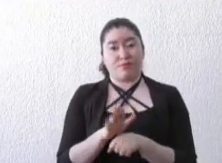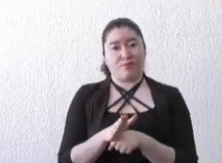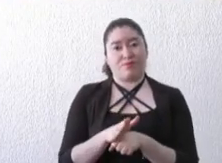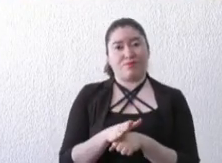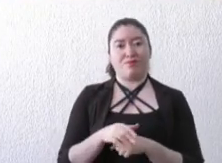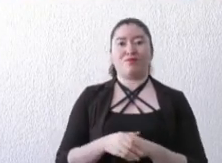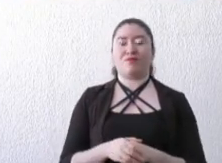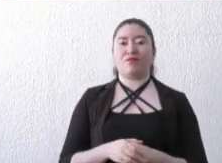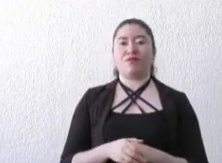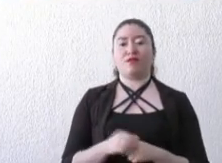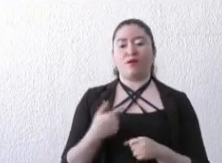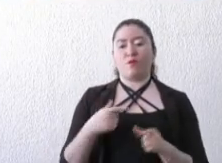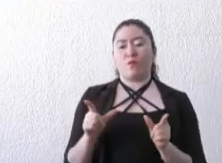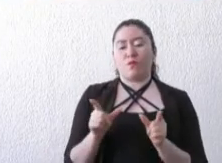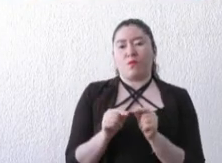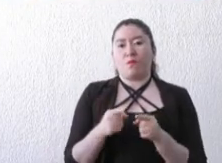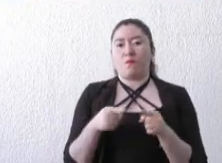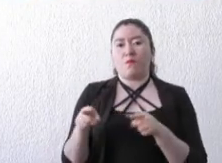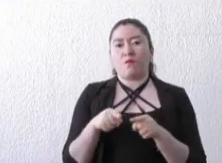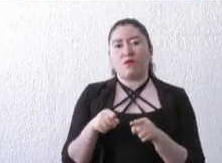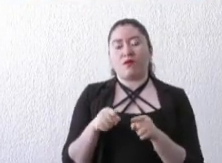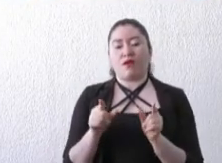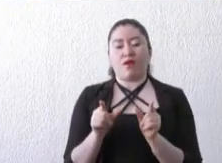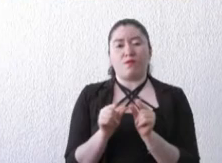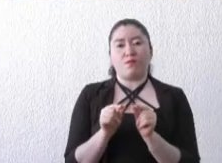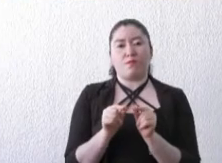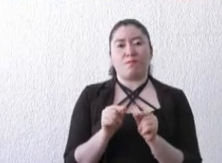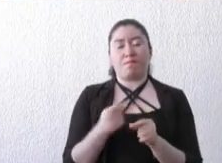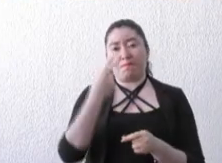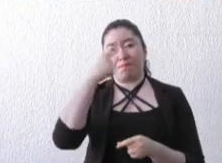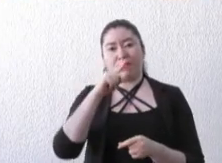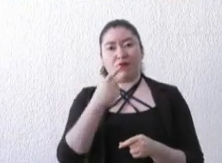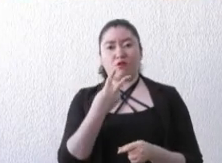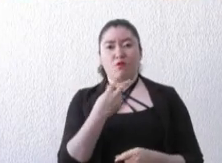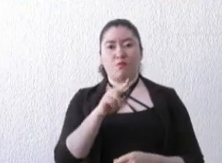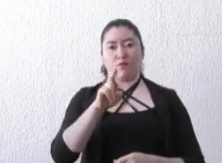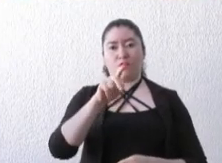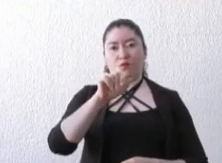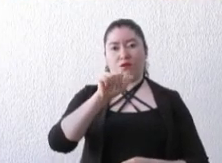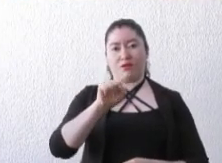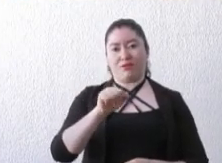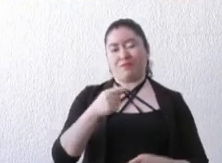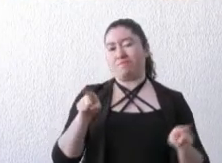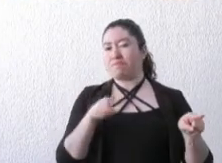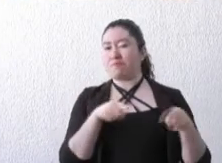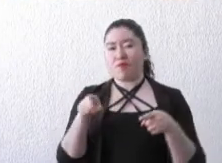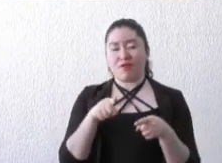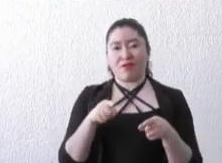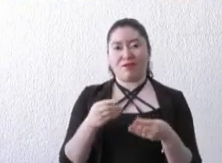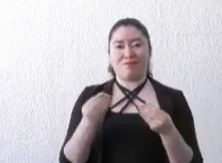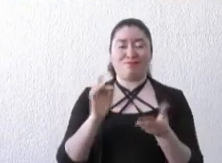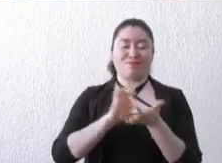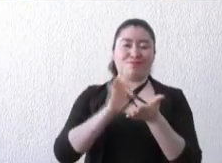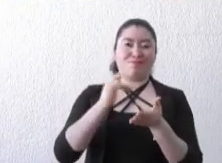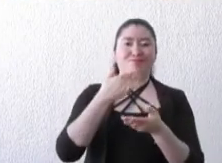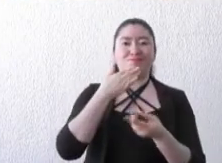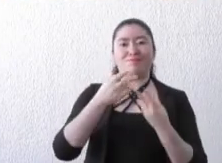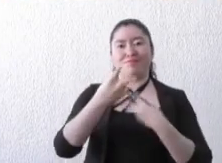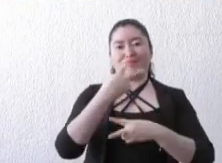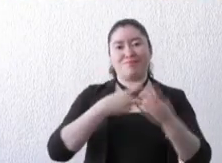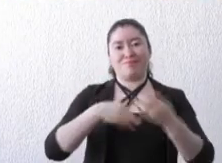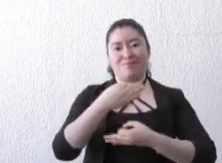Stamitz, fragmento del dúo para dos violas. Muchísimas gracias, sean bienvenidos todos ustedes.